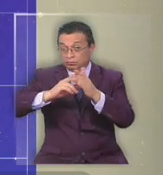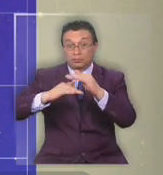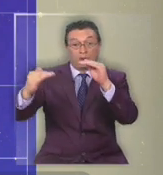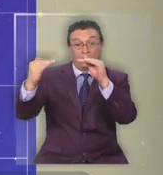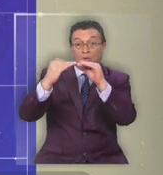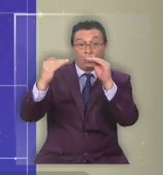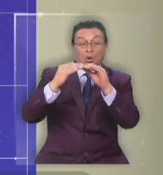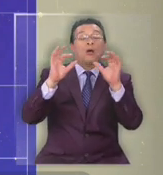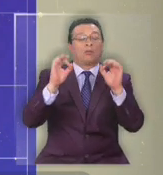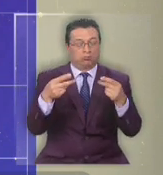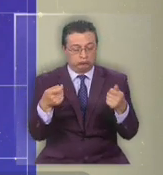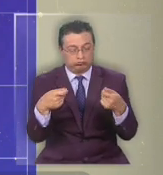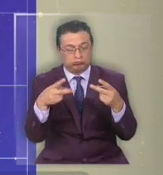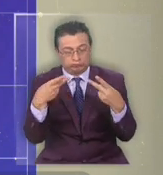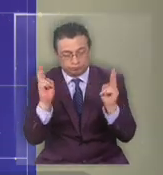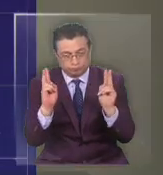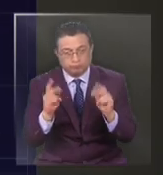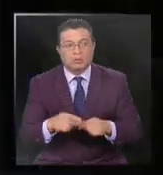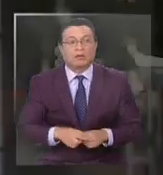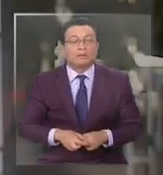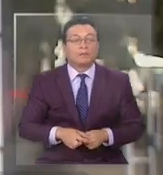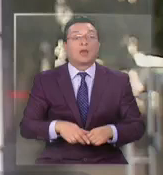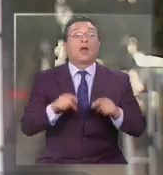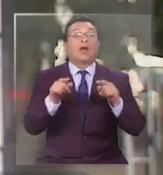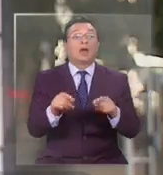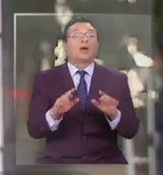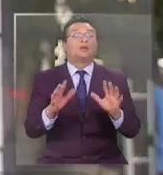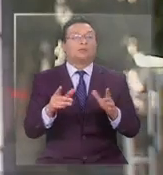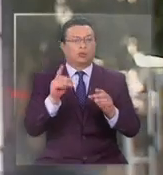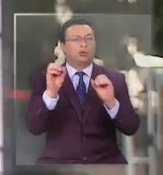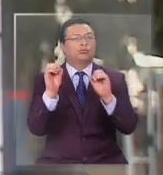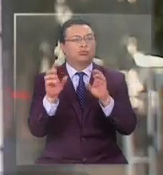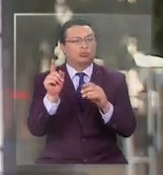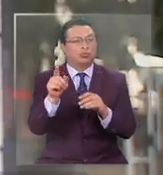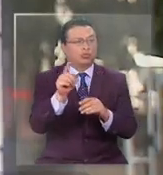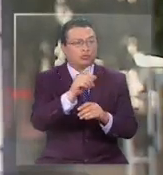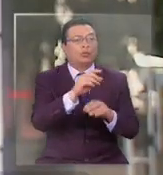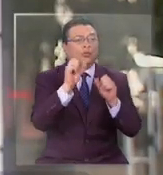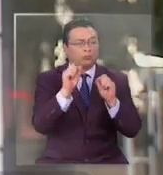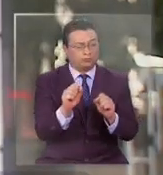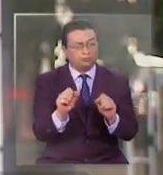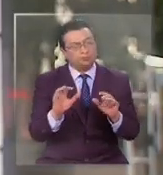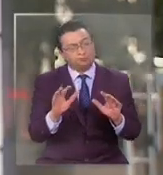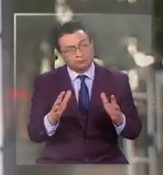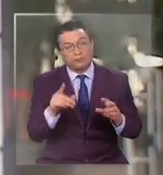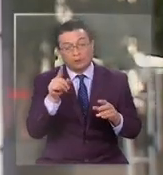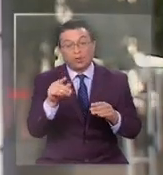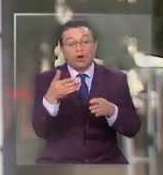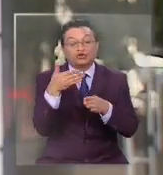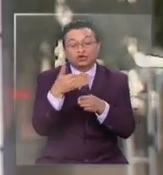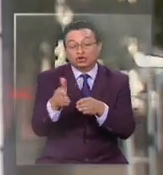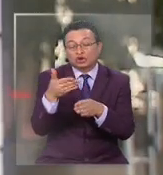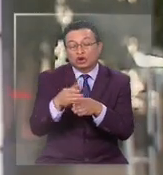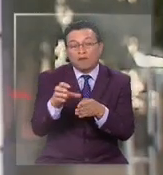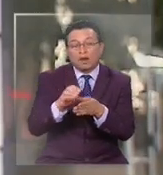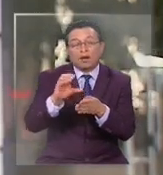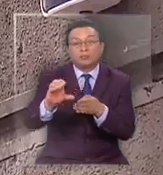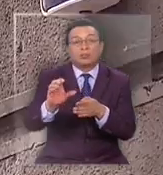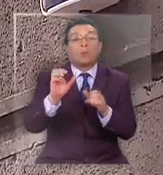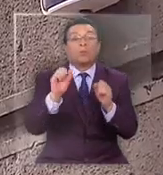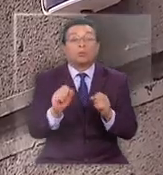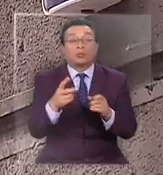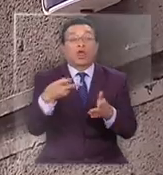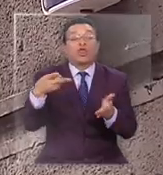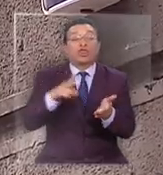con los valores del plan. Esto lo más probable y en la mayoría de los casos debería quedar como un excedente, si en el caso que se están